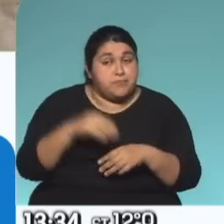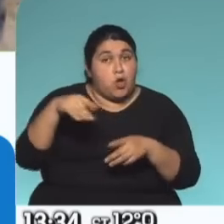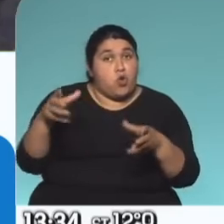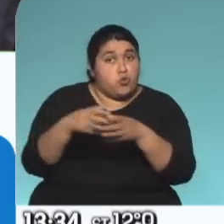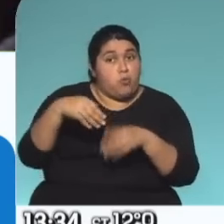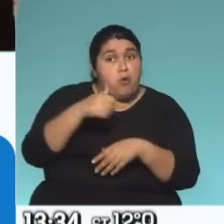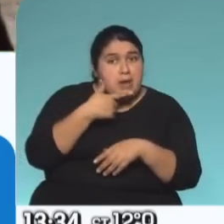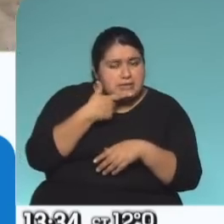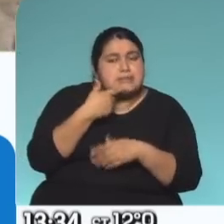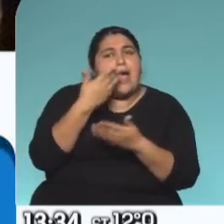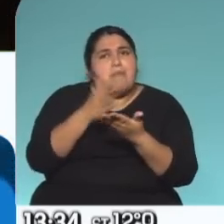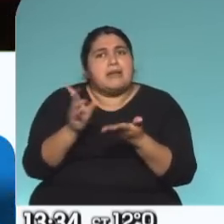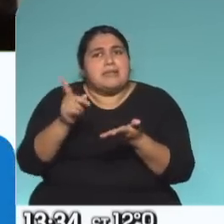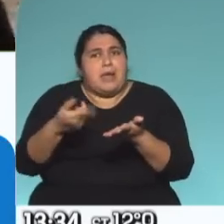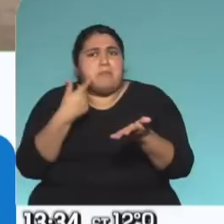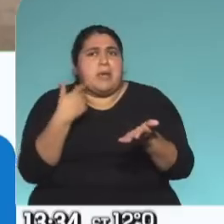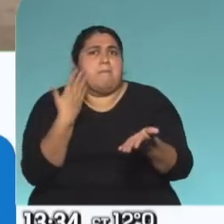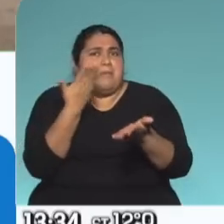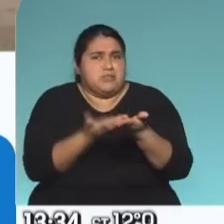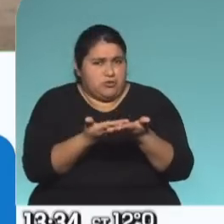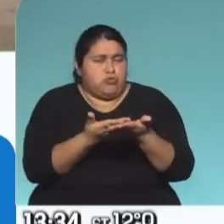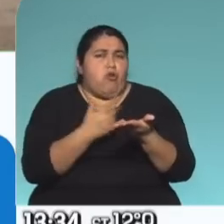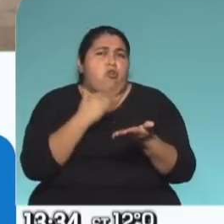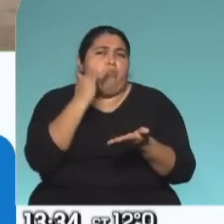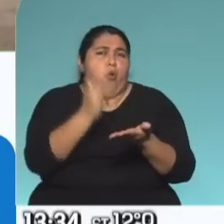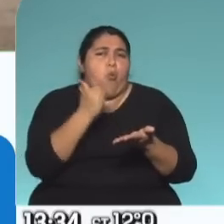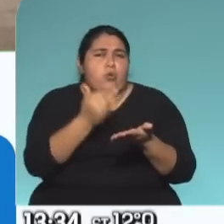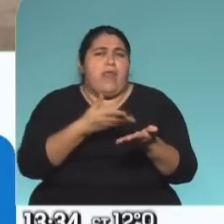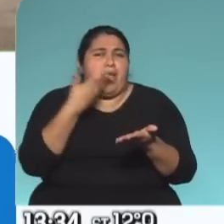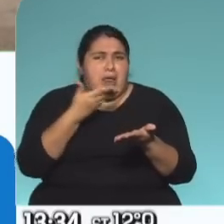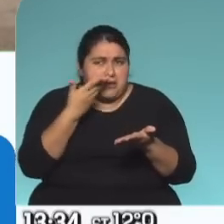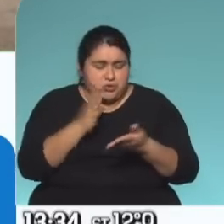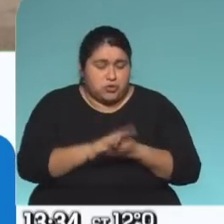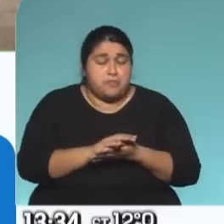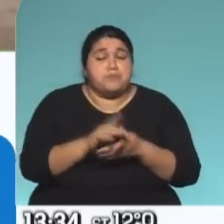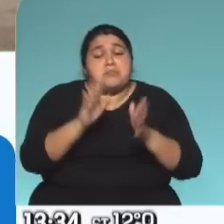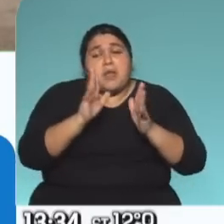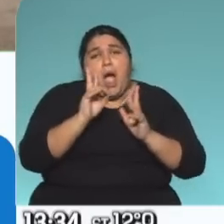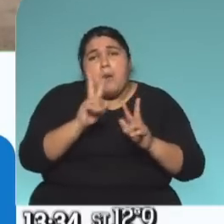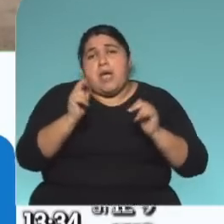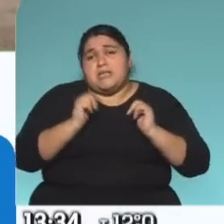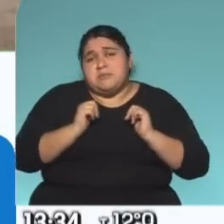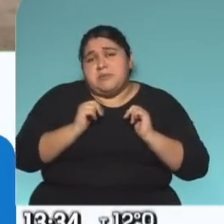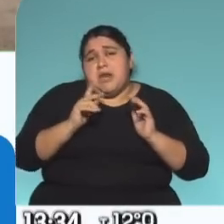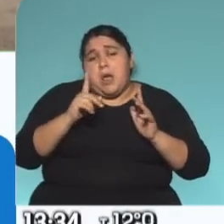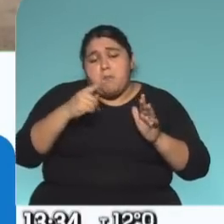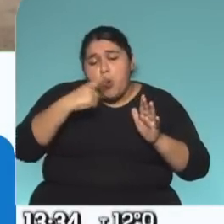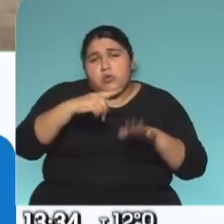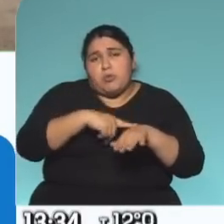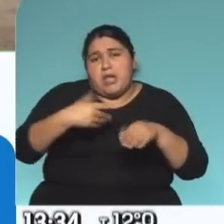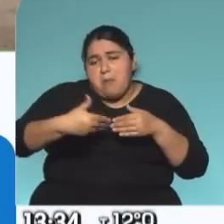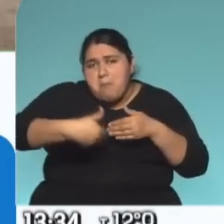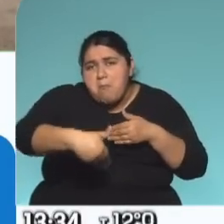unas declaraciones que van en ese sentido, pero esperemos que en el último tramo de la campaña